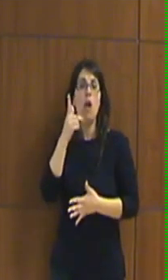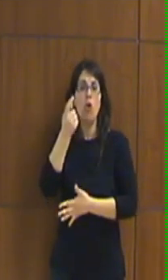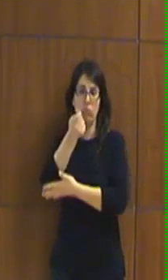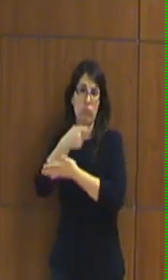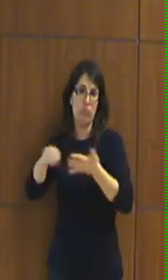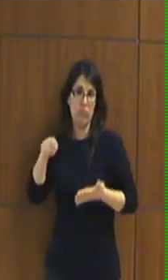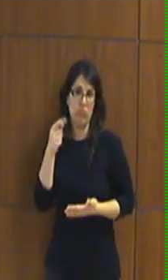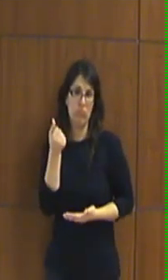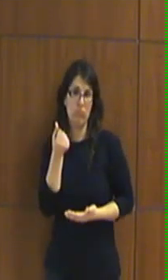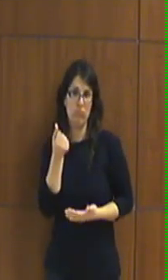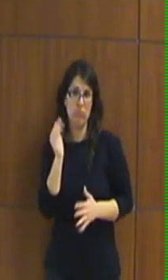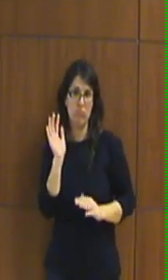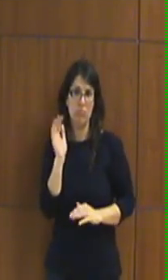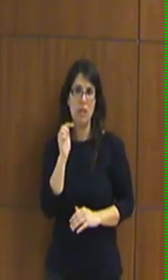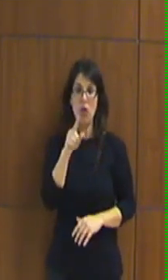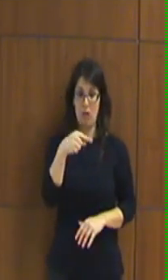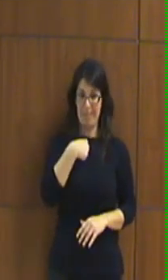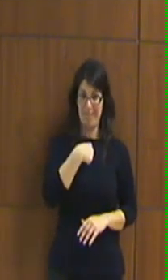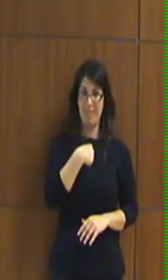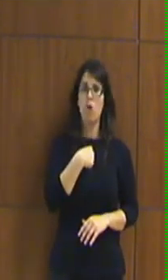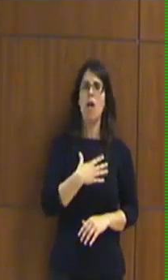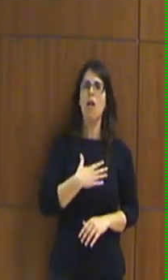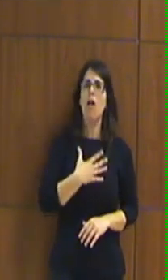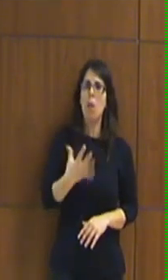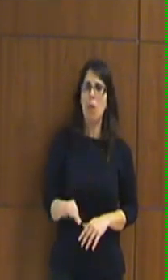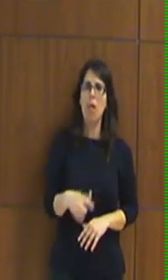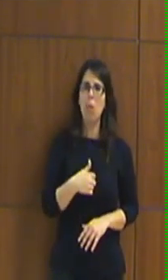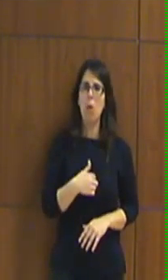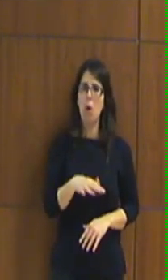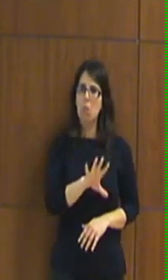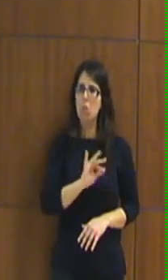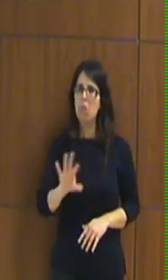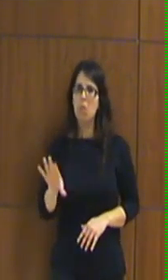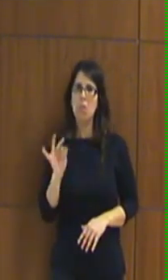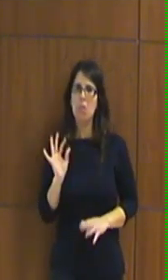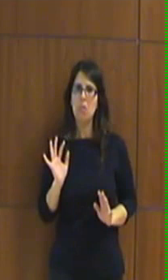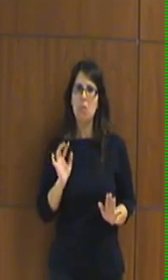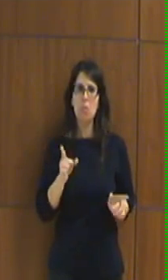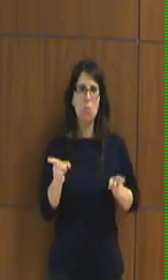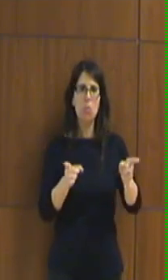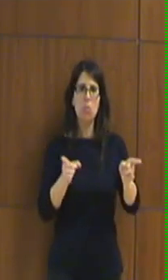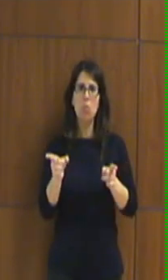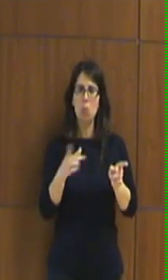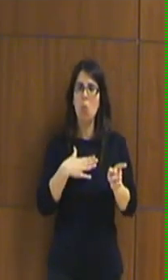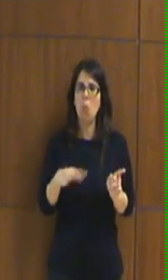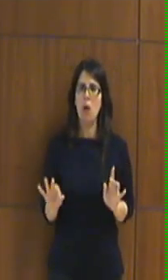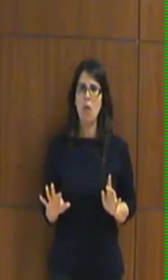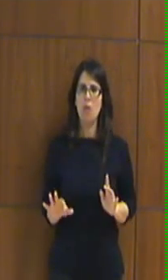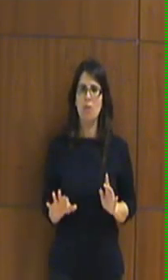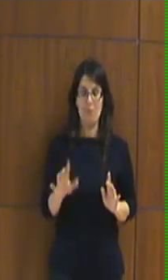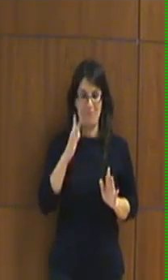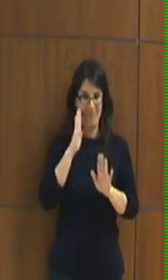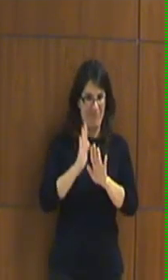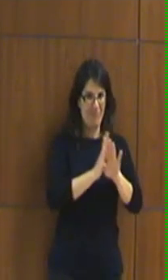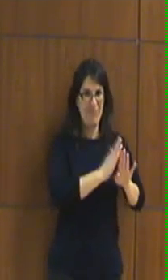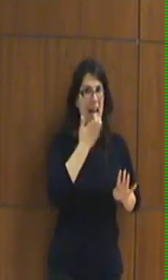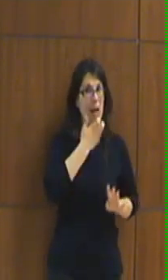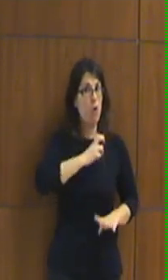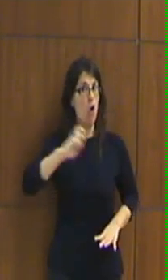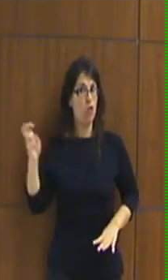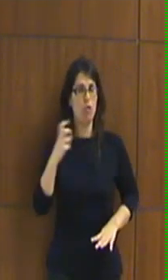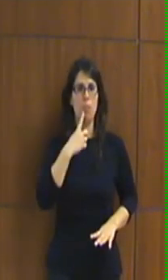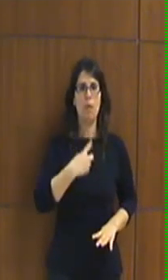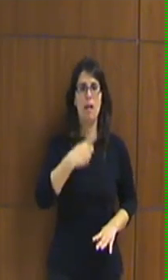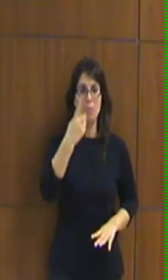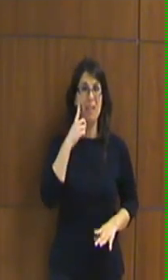tanto. Y dice, bueno, pero tú tienes la capacidad de elegir en un sitio o en otro, ¿no? A que de pronto te diga, no, mira, a partir de ahora solo va a haber una autopista, que es